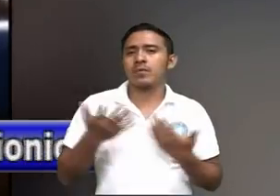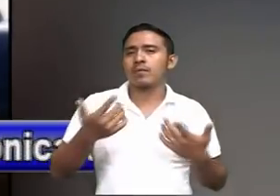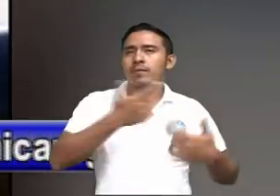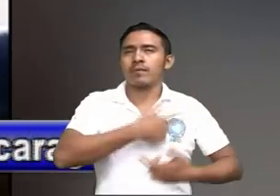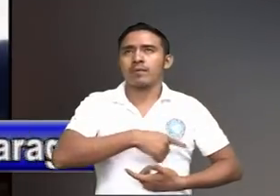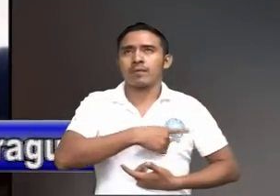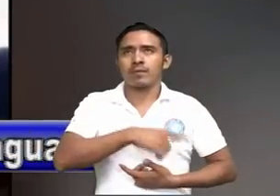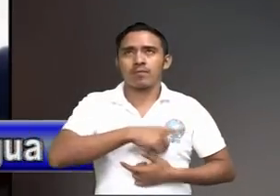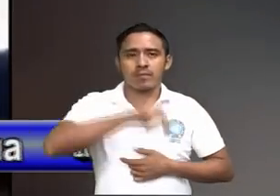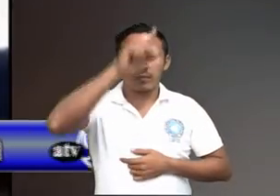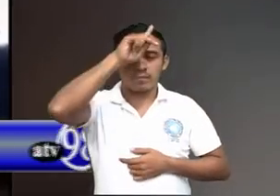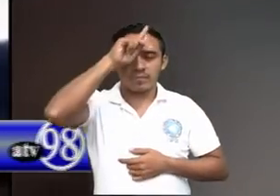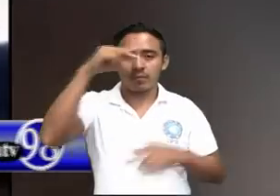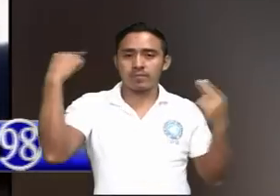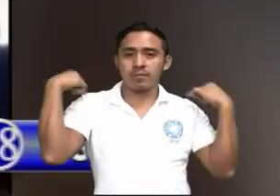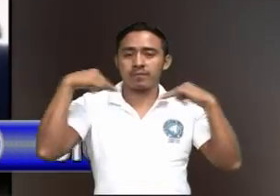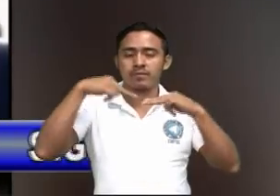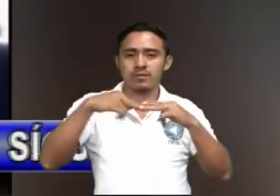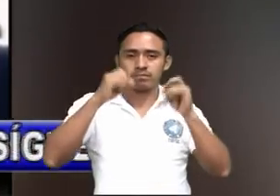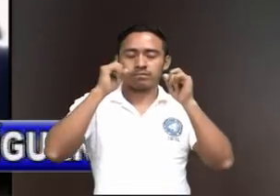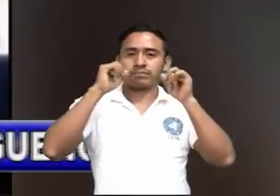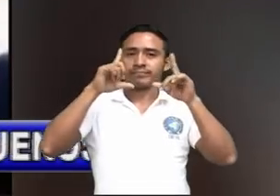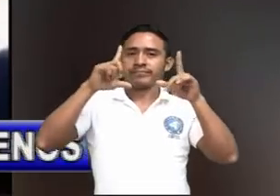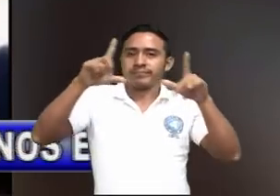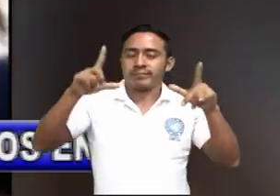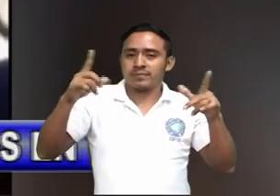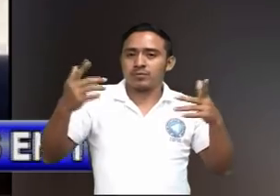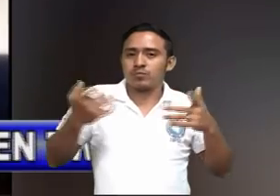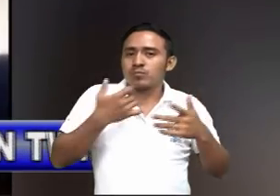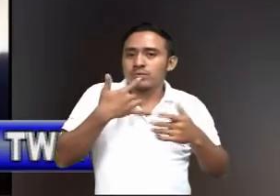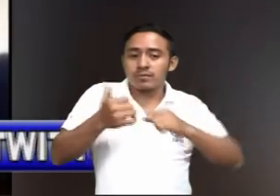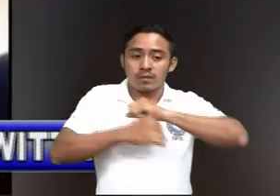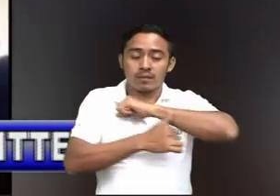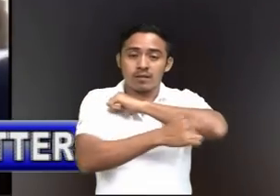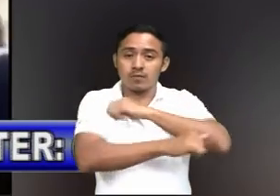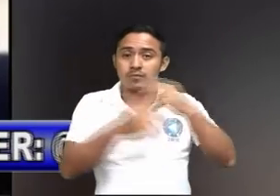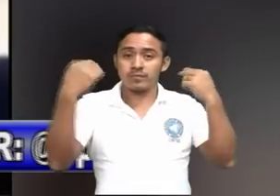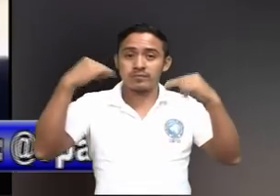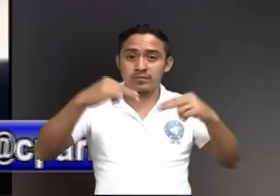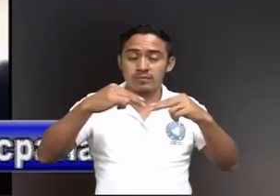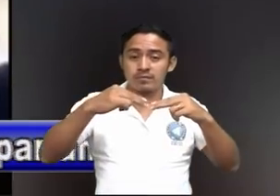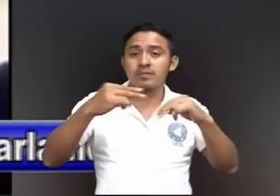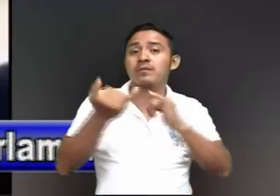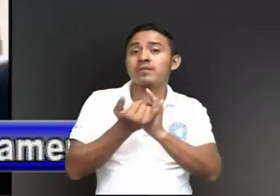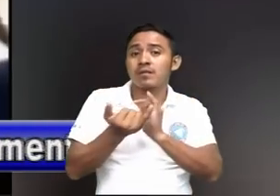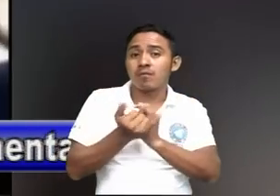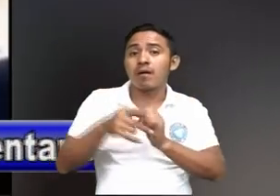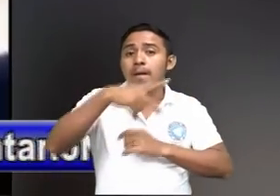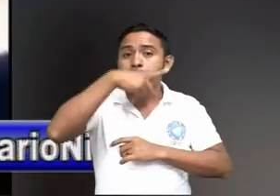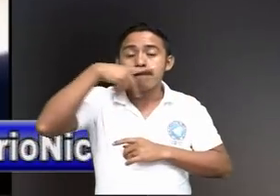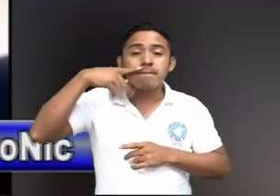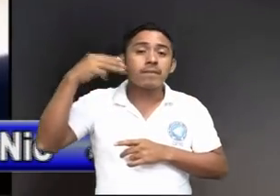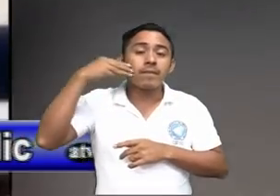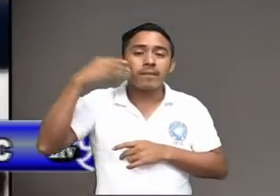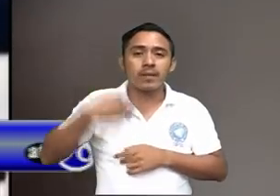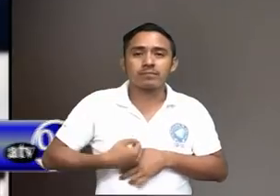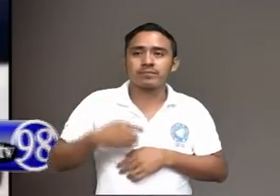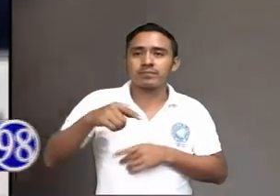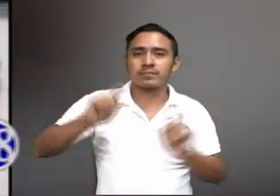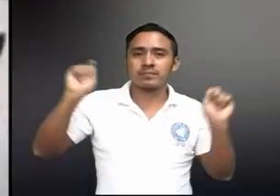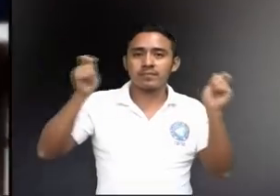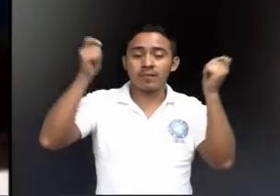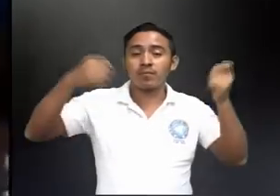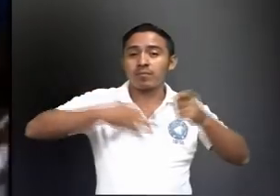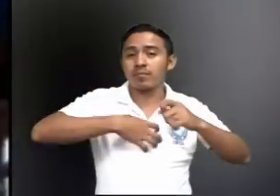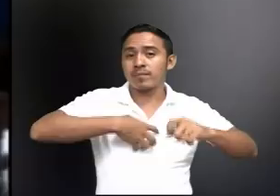Escuela del Perú, una maestra se robó las miradas, no solo de alumnos y docentes, también de padres a quienes les celebraban